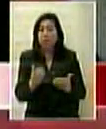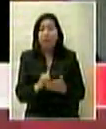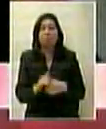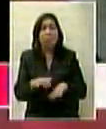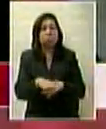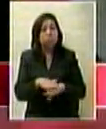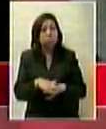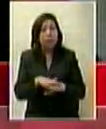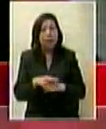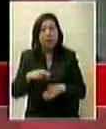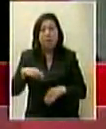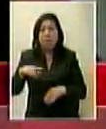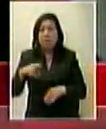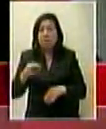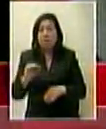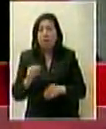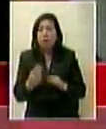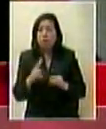Plan Nacional de la MIPE